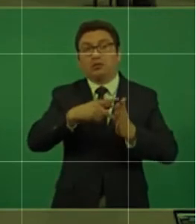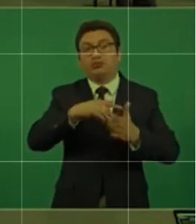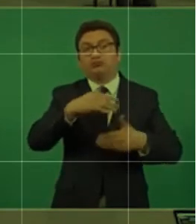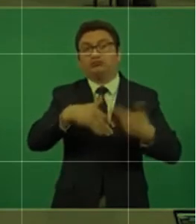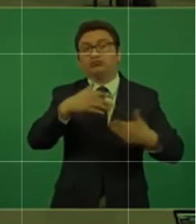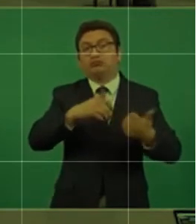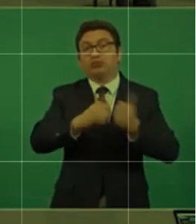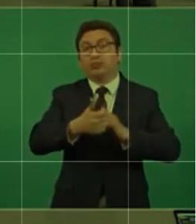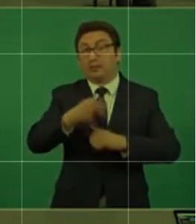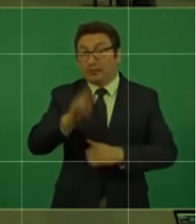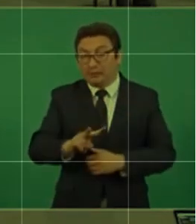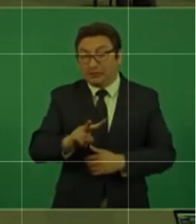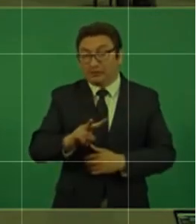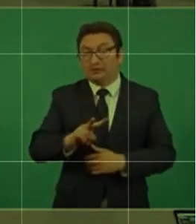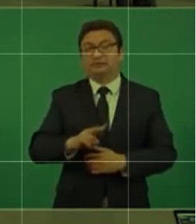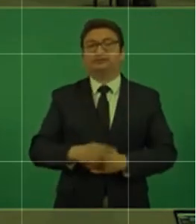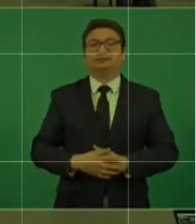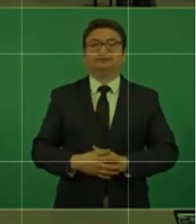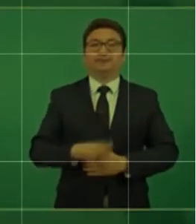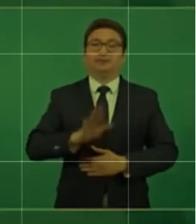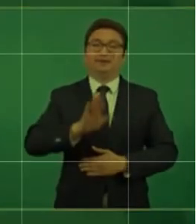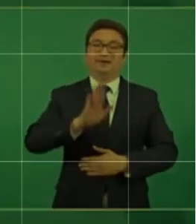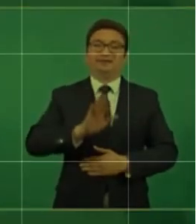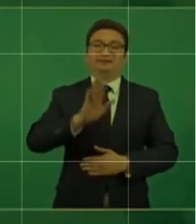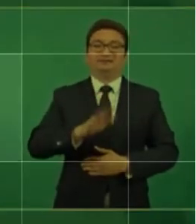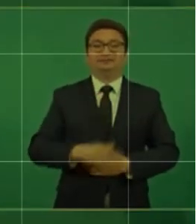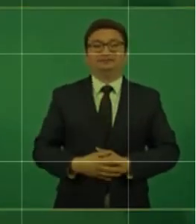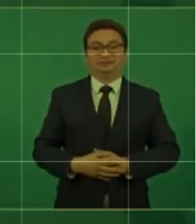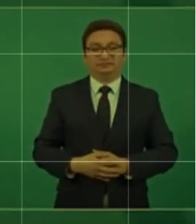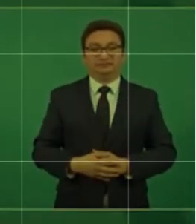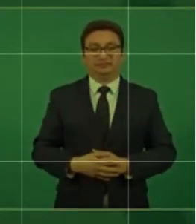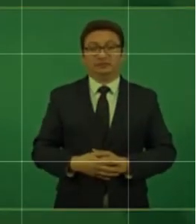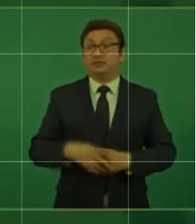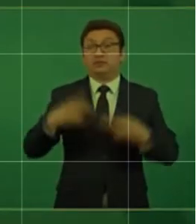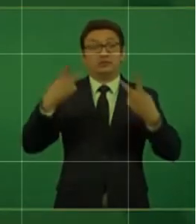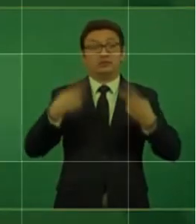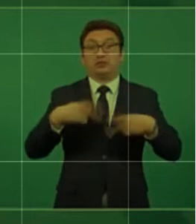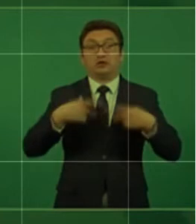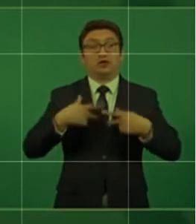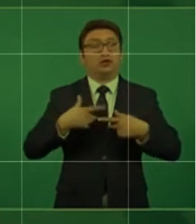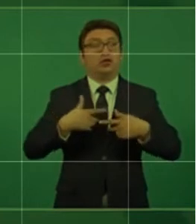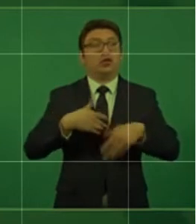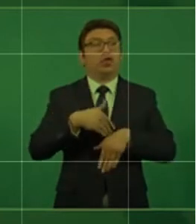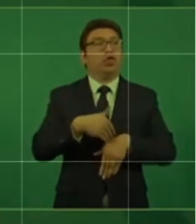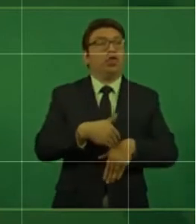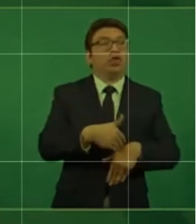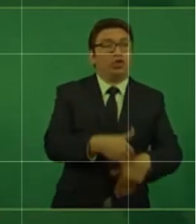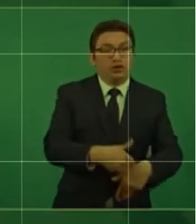Y como los ciega